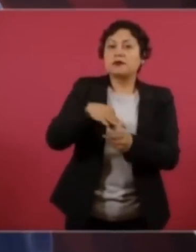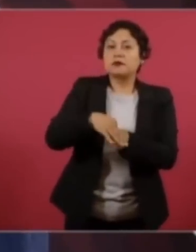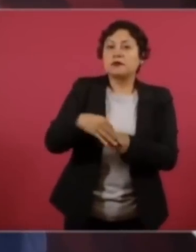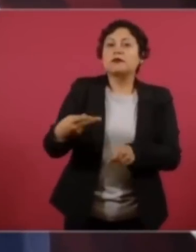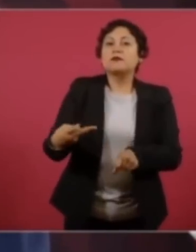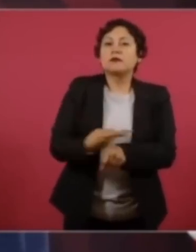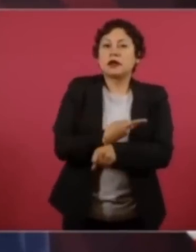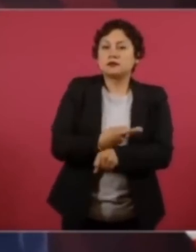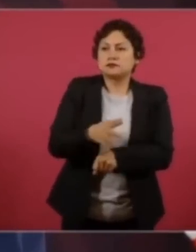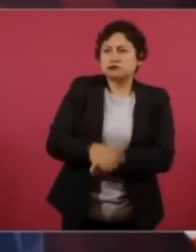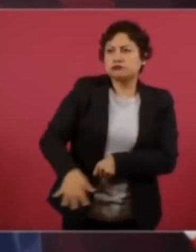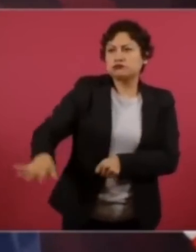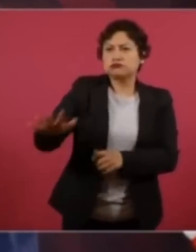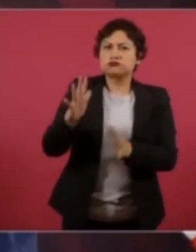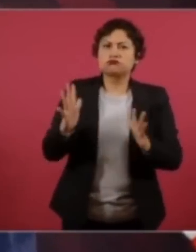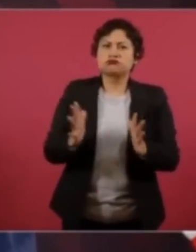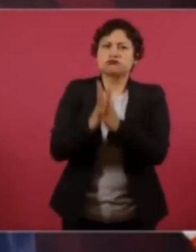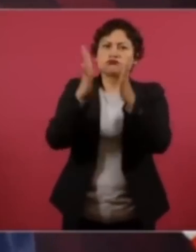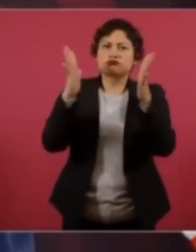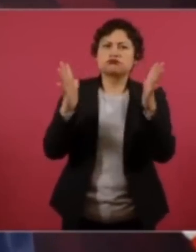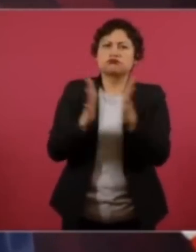¿Por qué